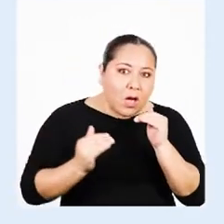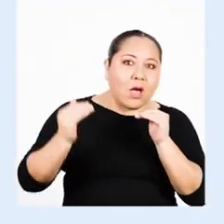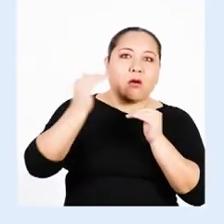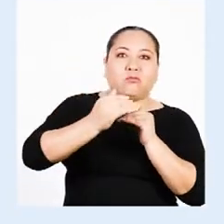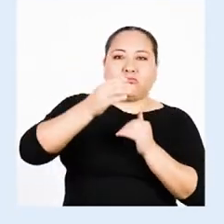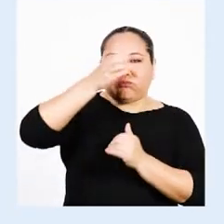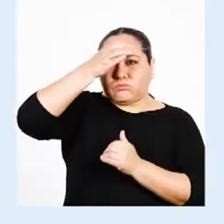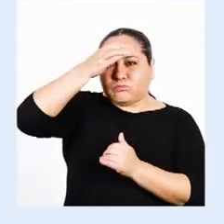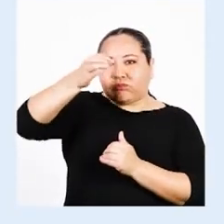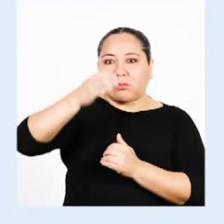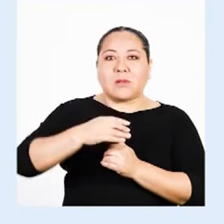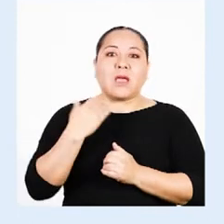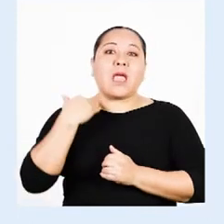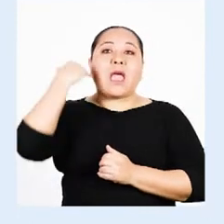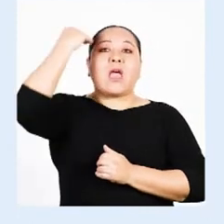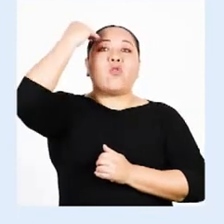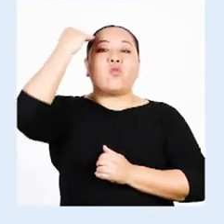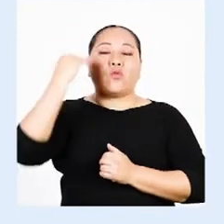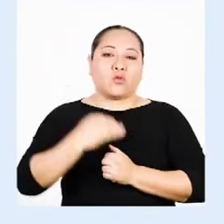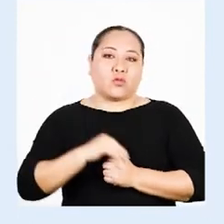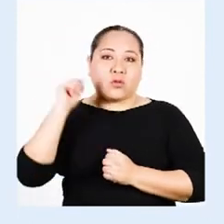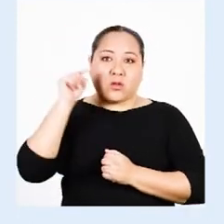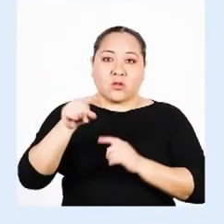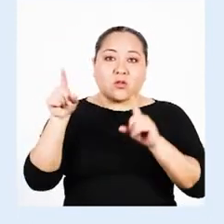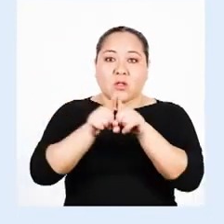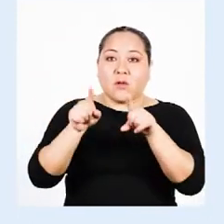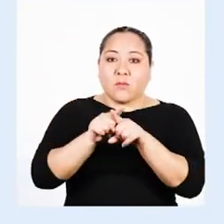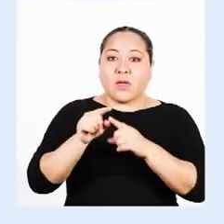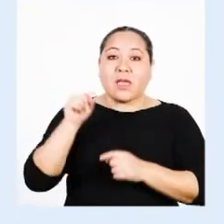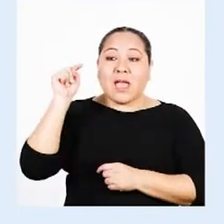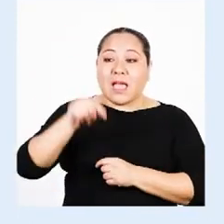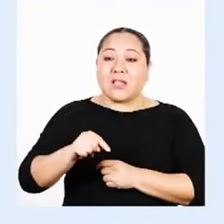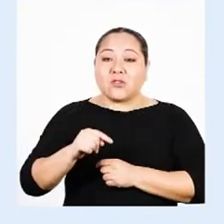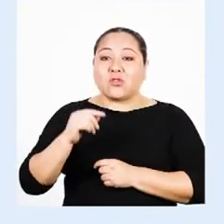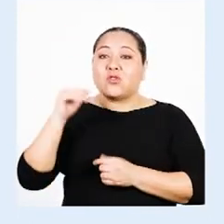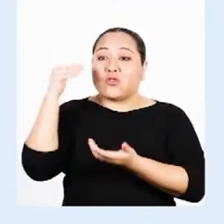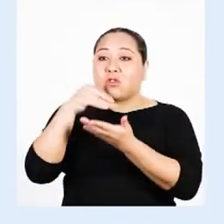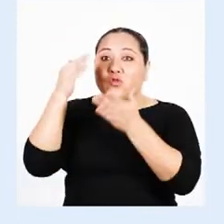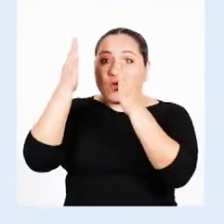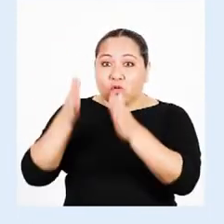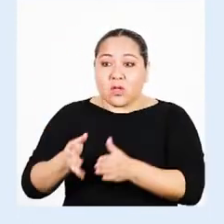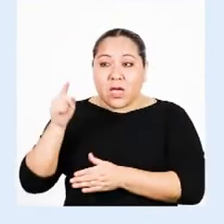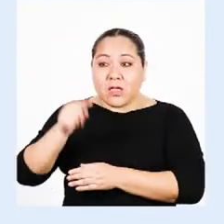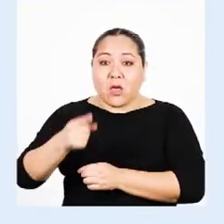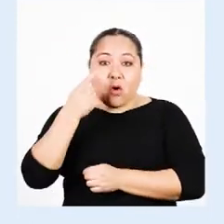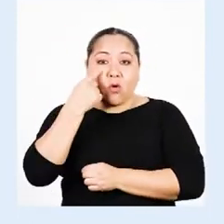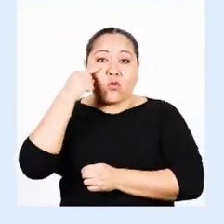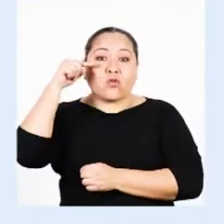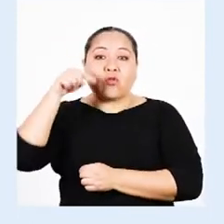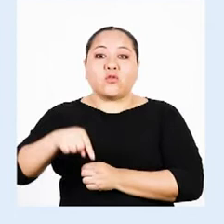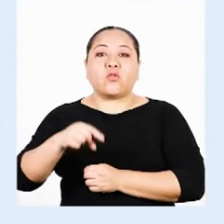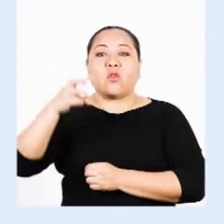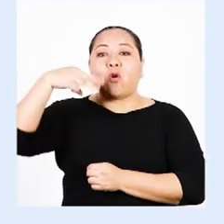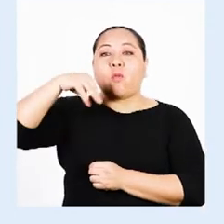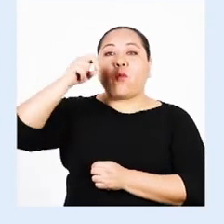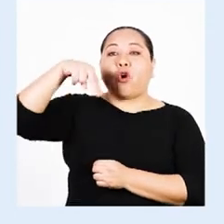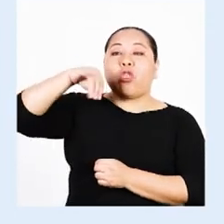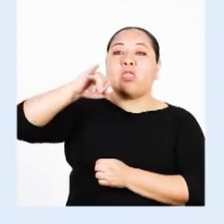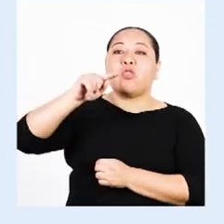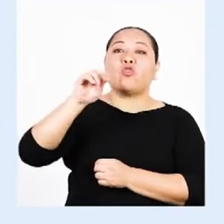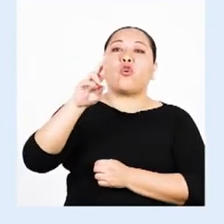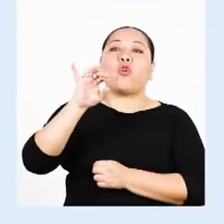más avanzados y de mayor edad. A su vez, a estos alumnos, conocidos